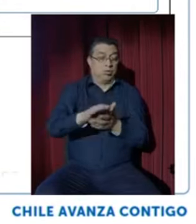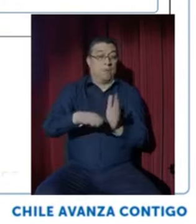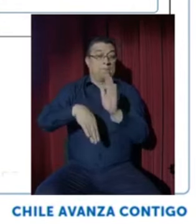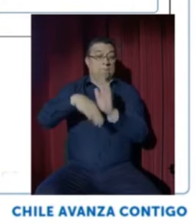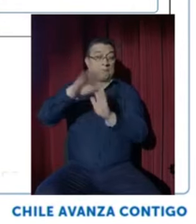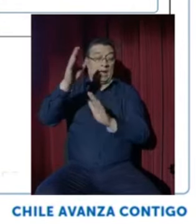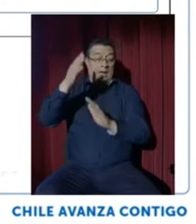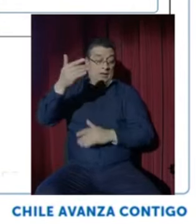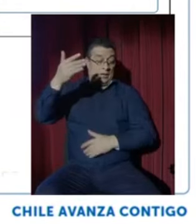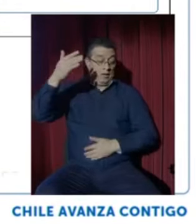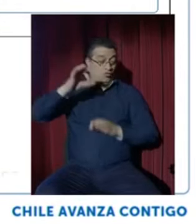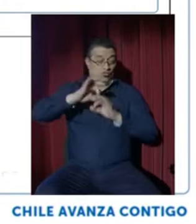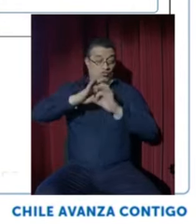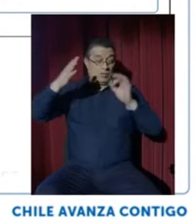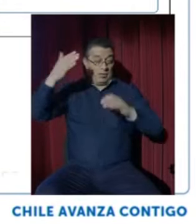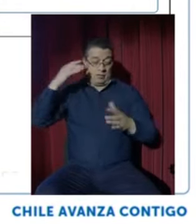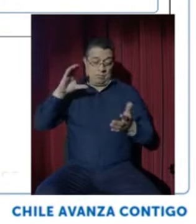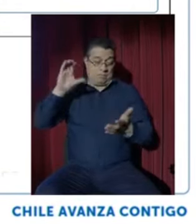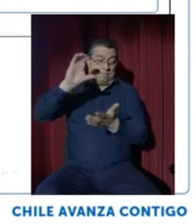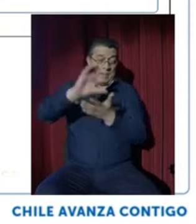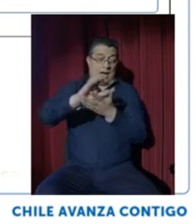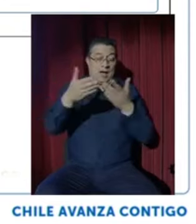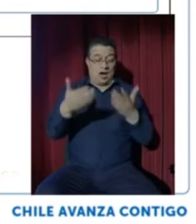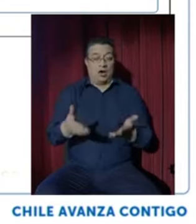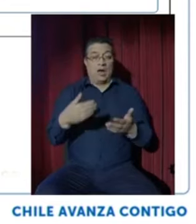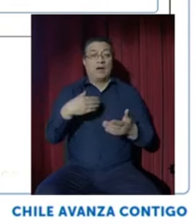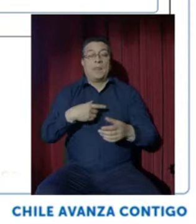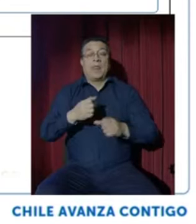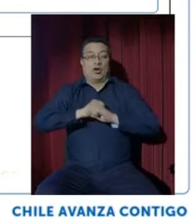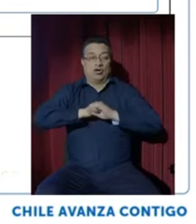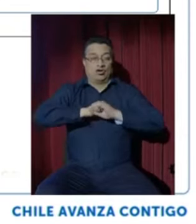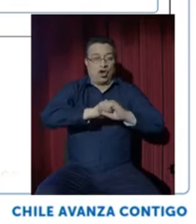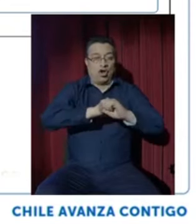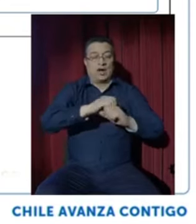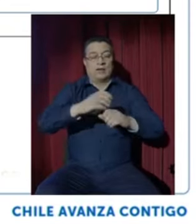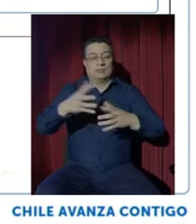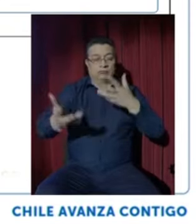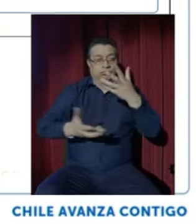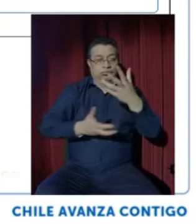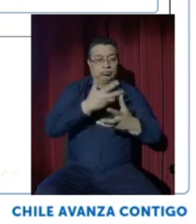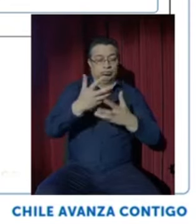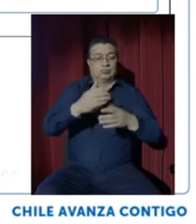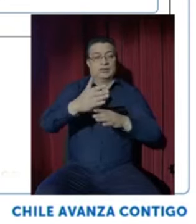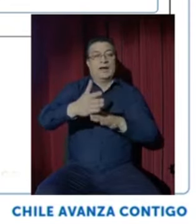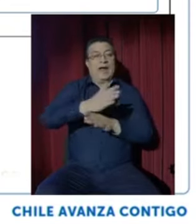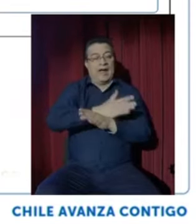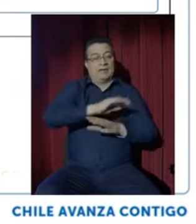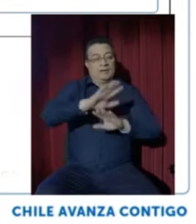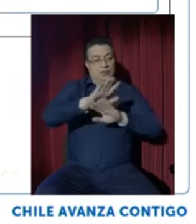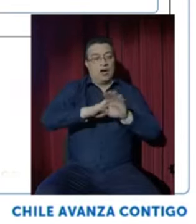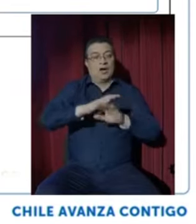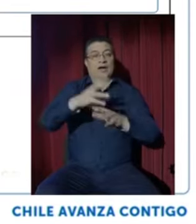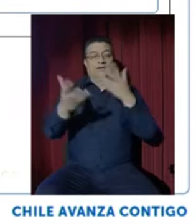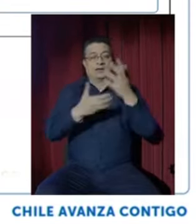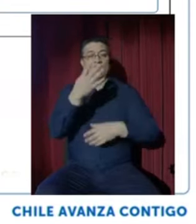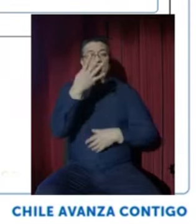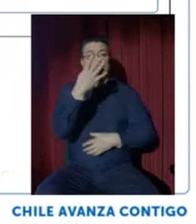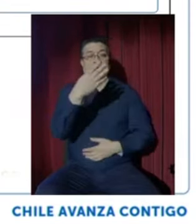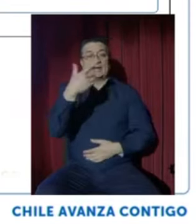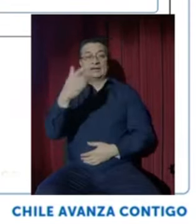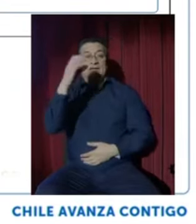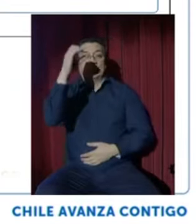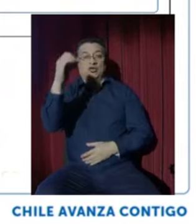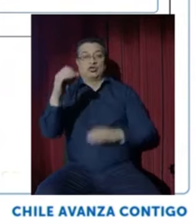señalado eh respecto al al combate y prevención de incendio un 40% 47